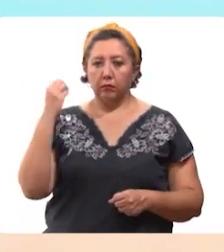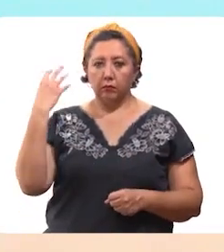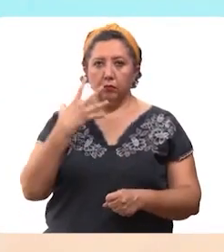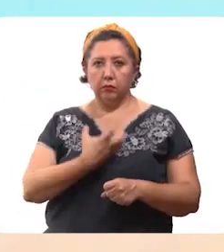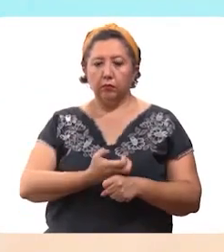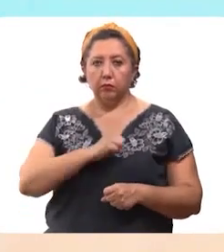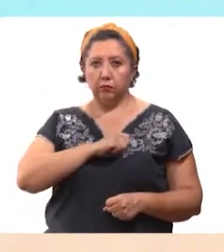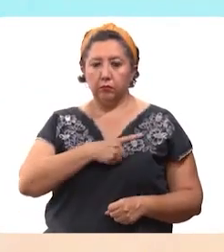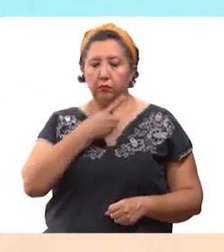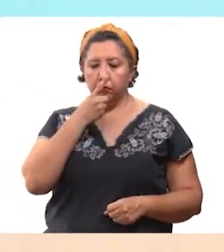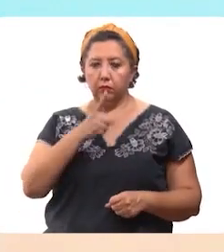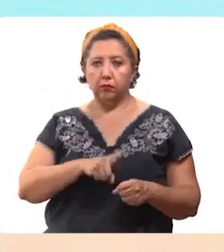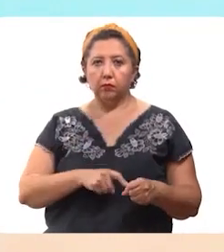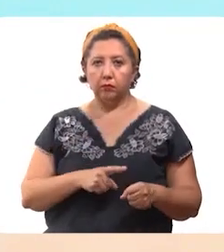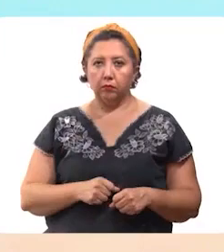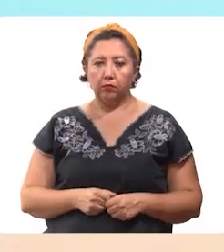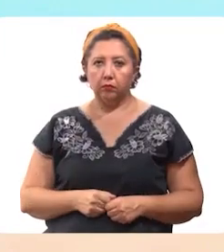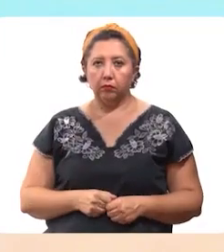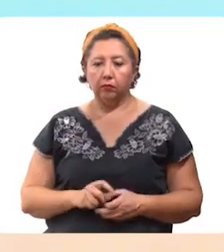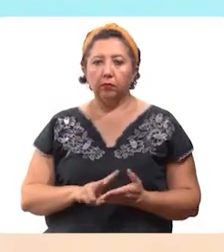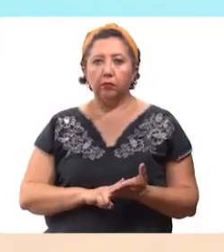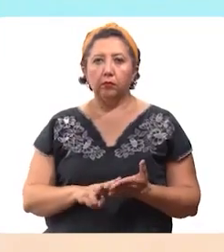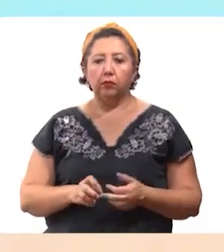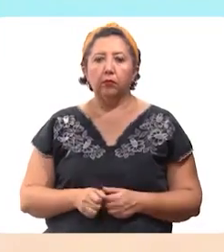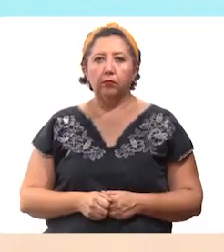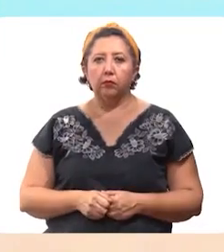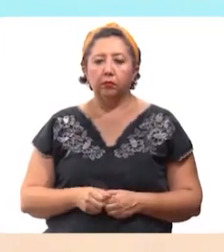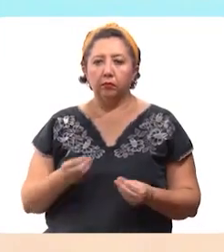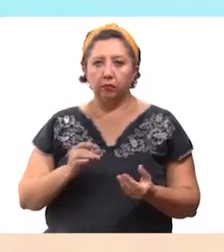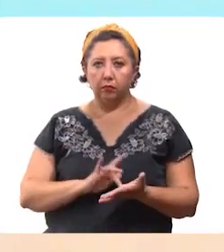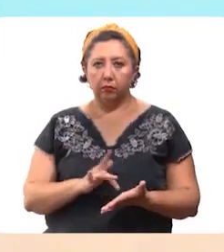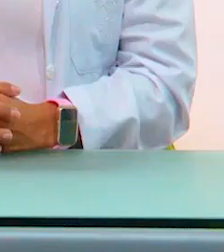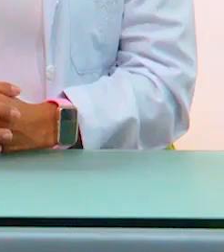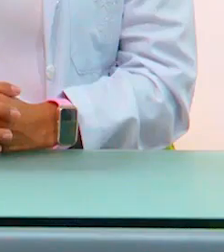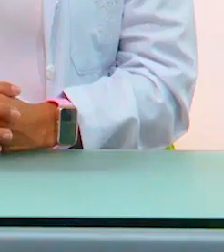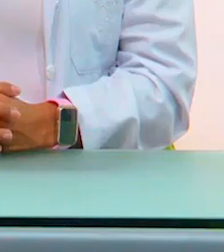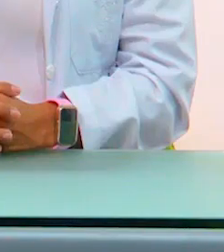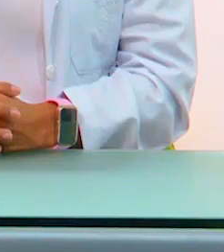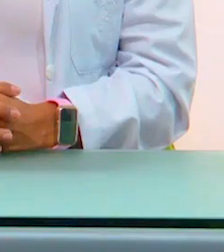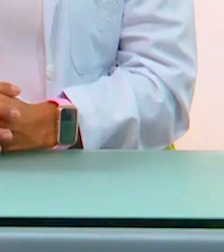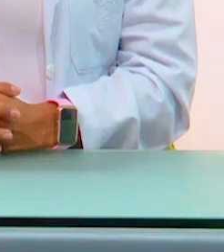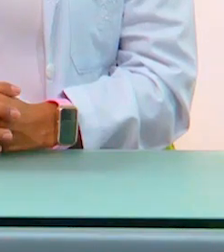indicadores semanales del semáforo estatal de salud marcan color verde. Muchas gracias.